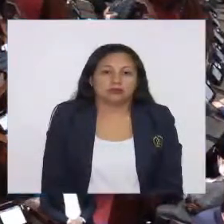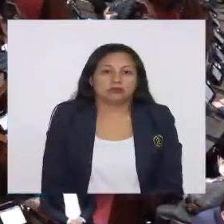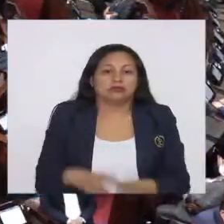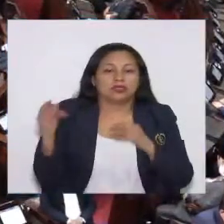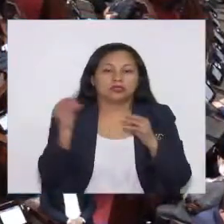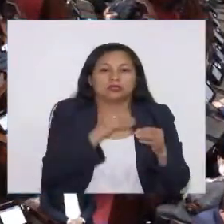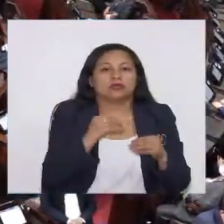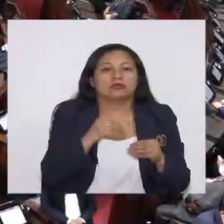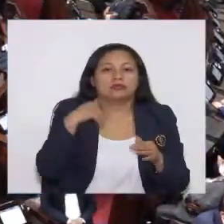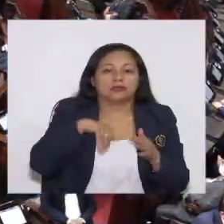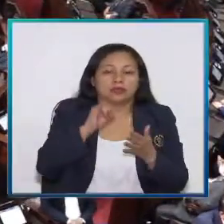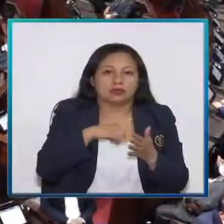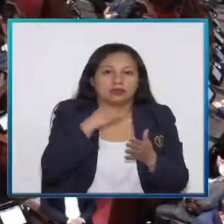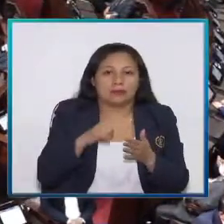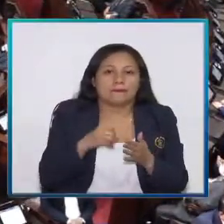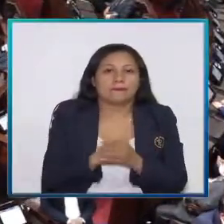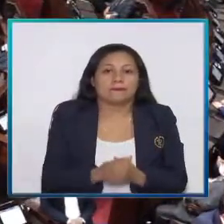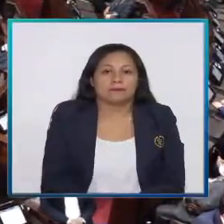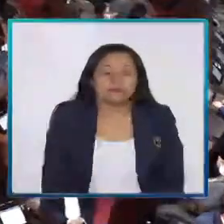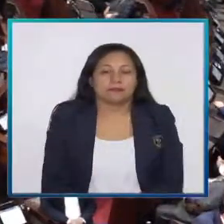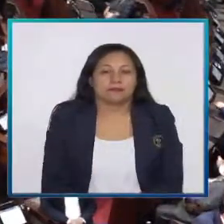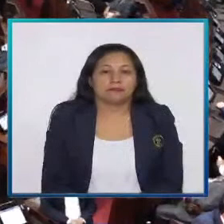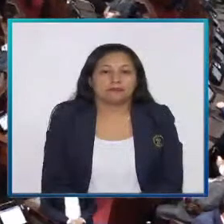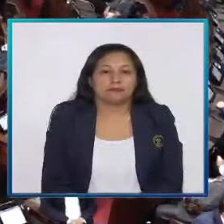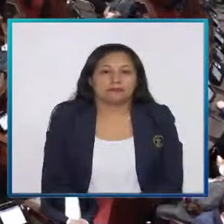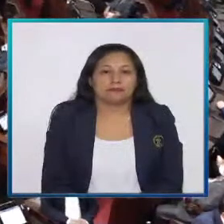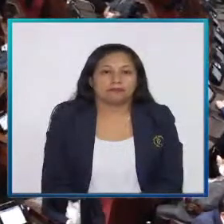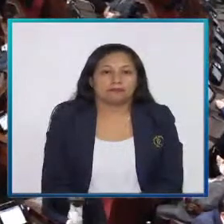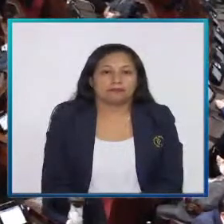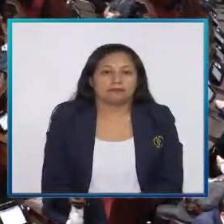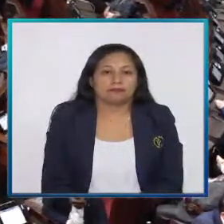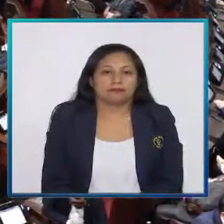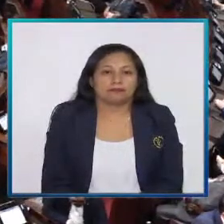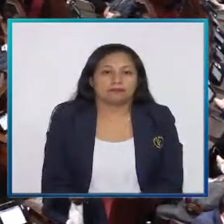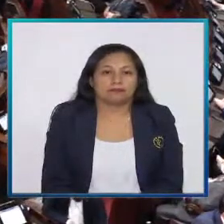No habiendo más discusión, se entrará a votar.